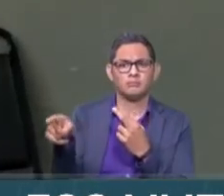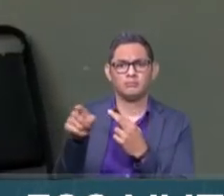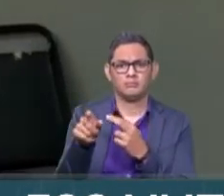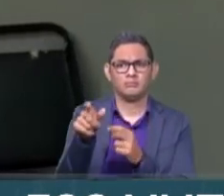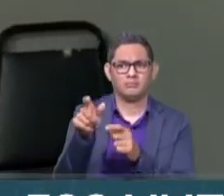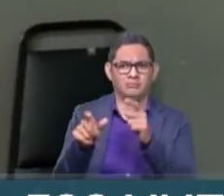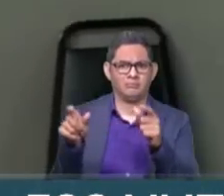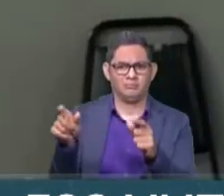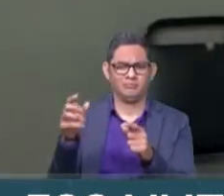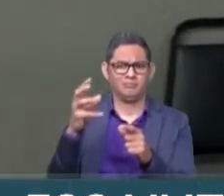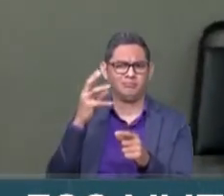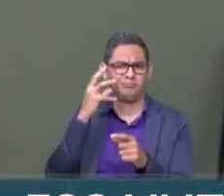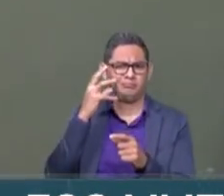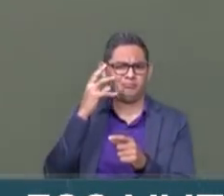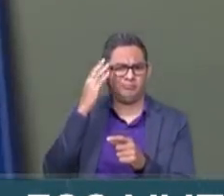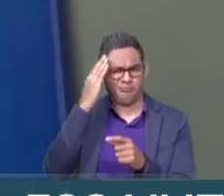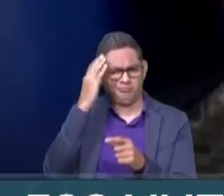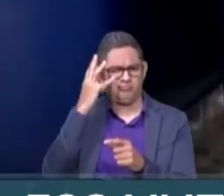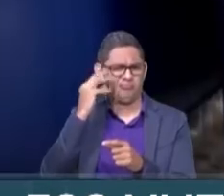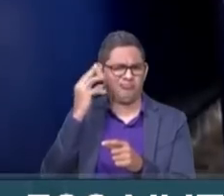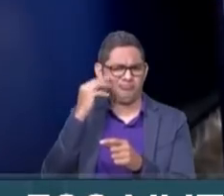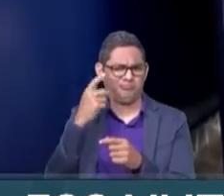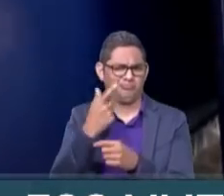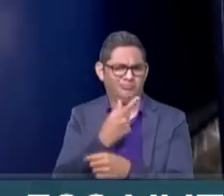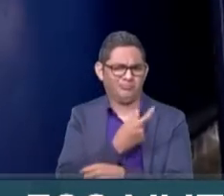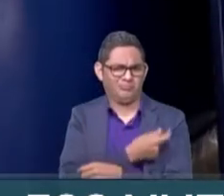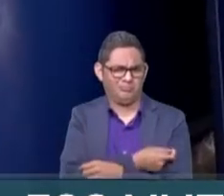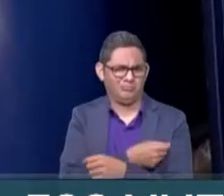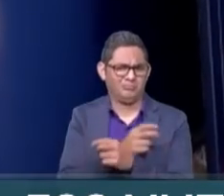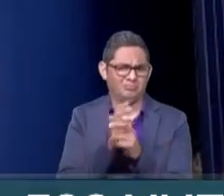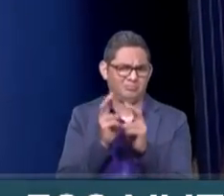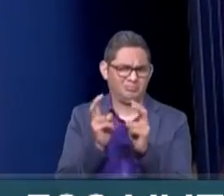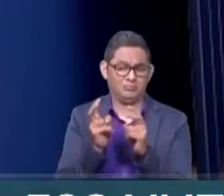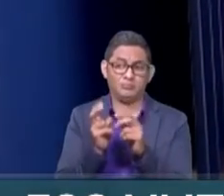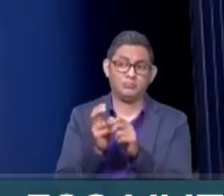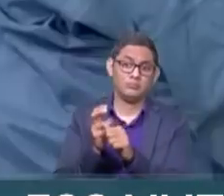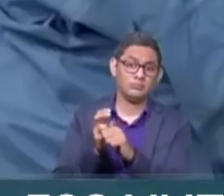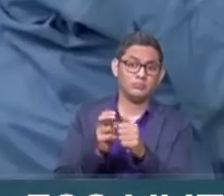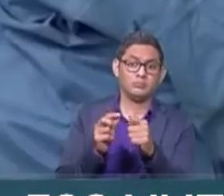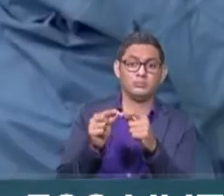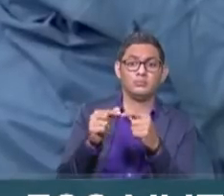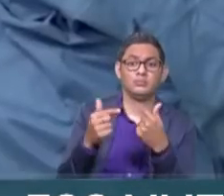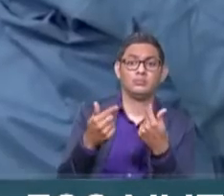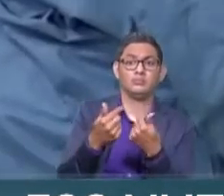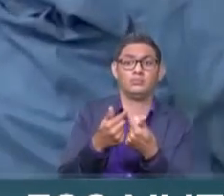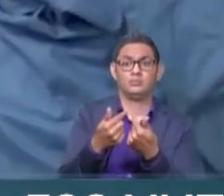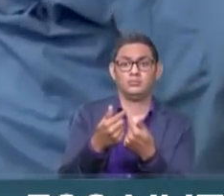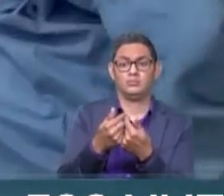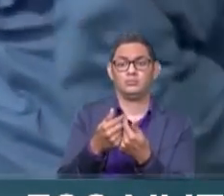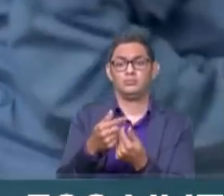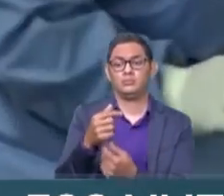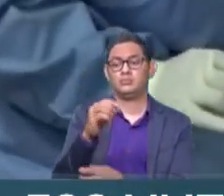de vacuna y la Sociedad Panameña de Obstetricia y Ginecología